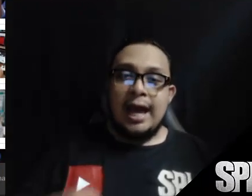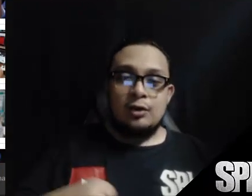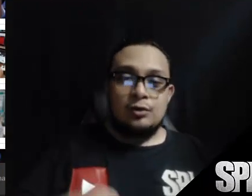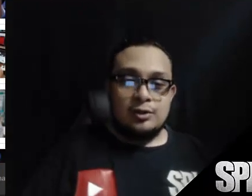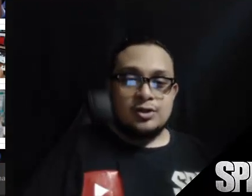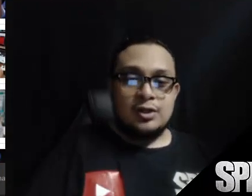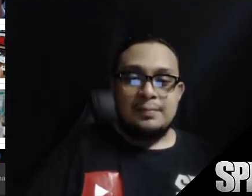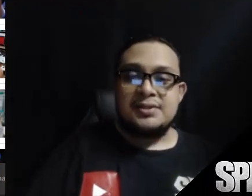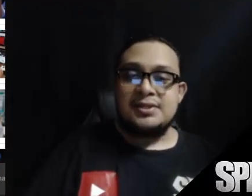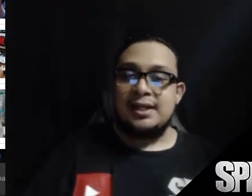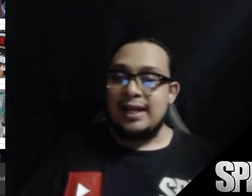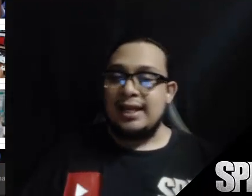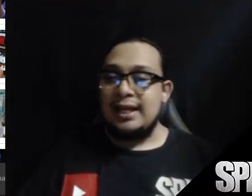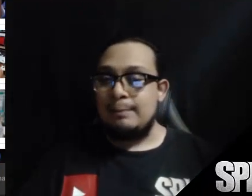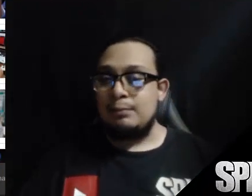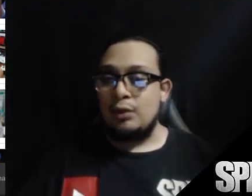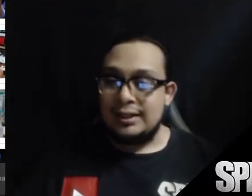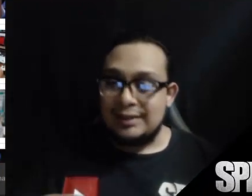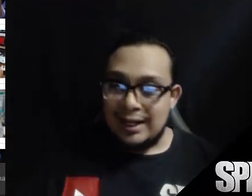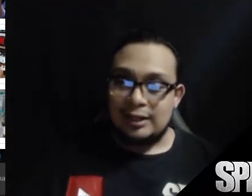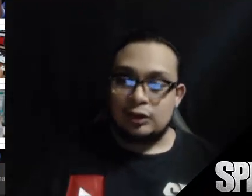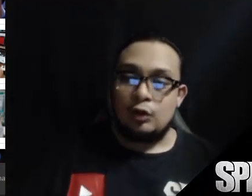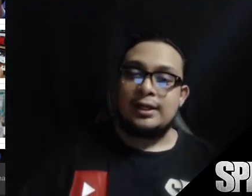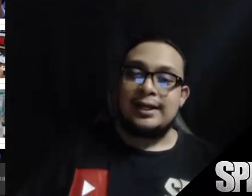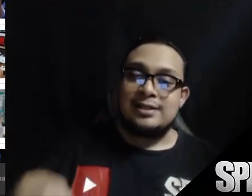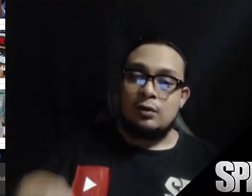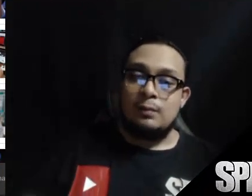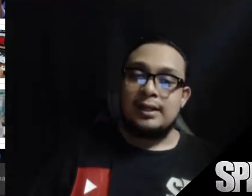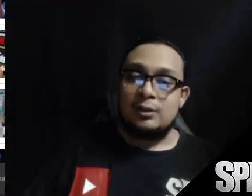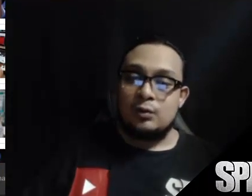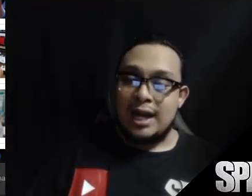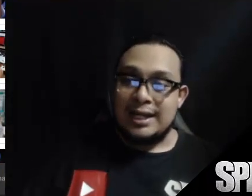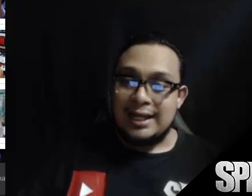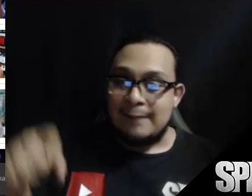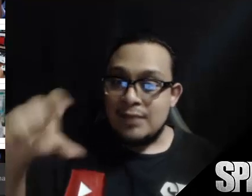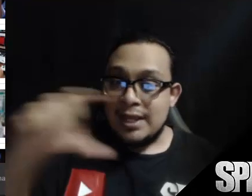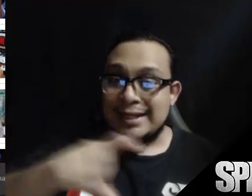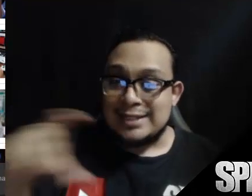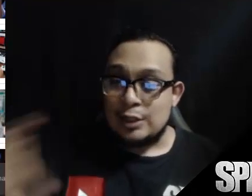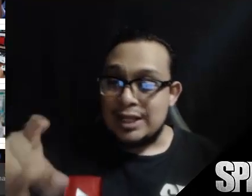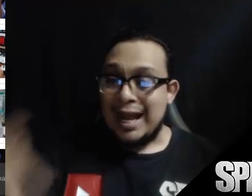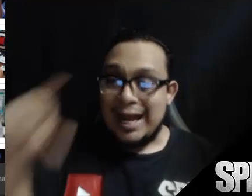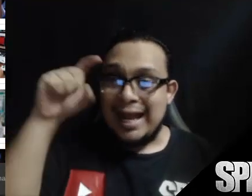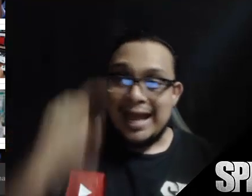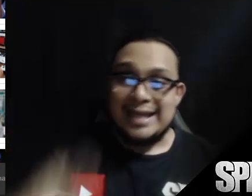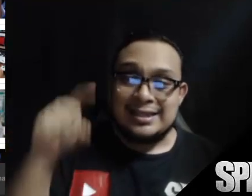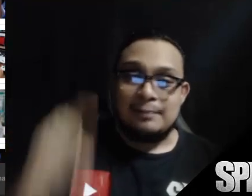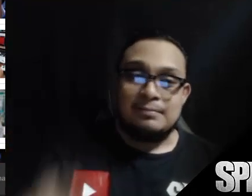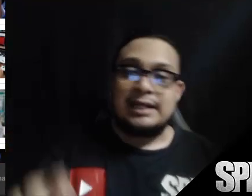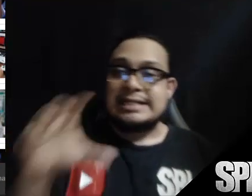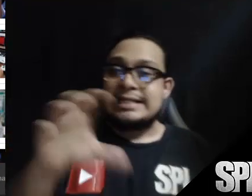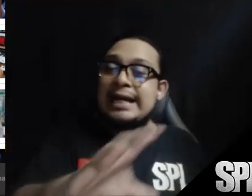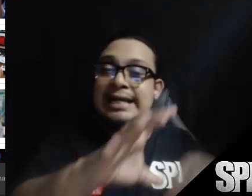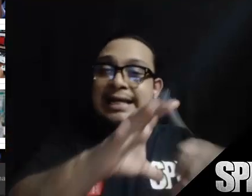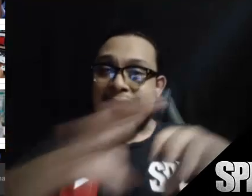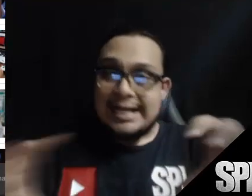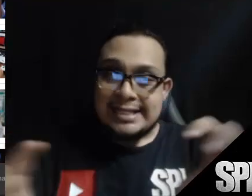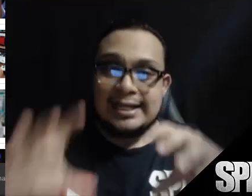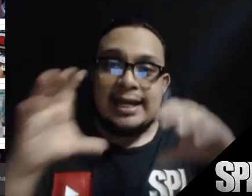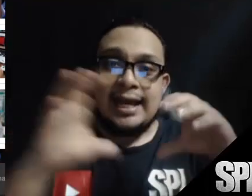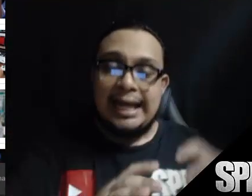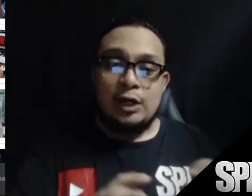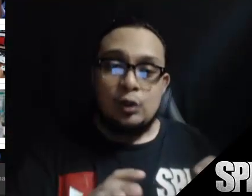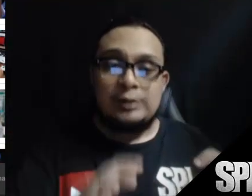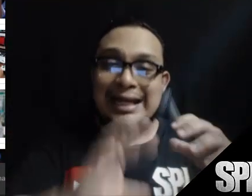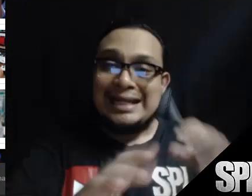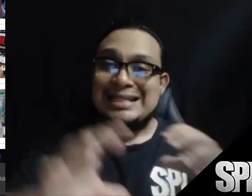demás. A continuación también se detalla el ejemplo del tarjetón que se comparte en una liga, que se los dejaré allí también. Les dejaré el